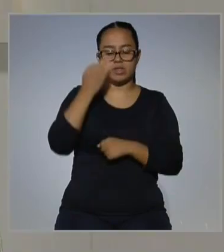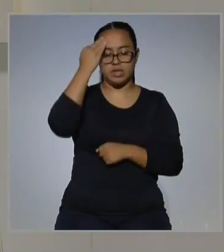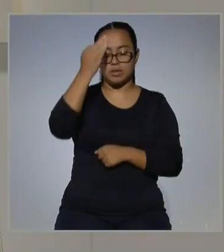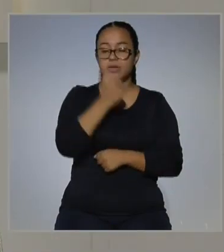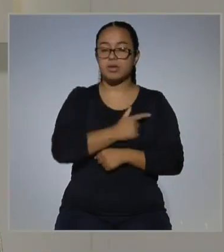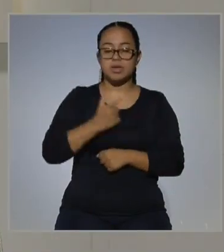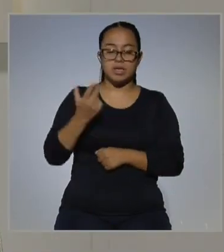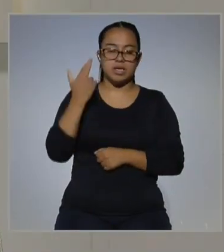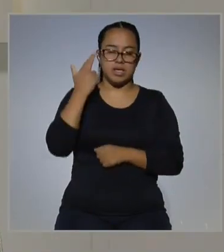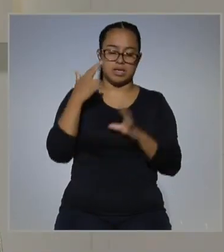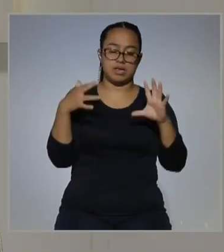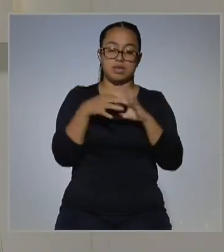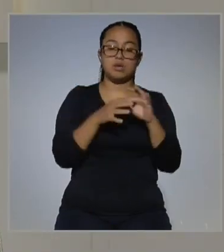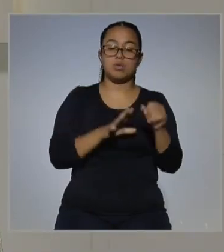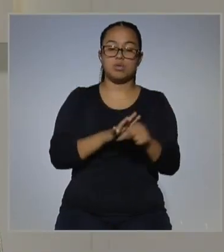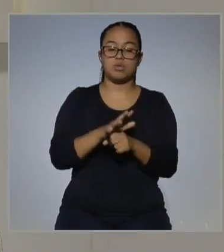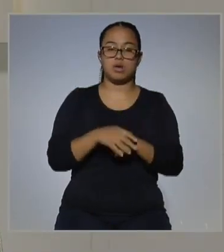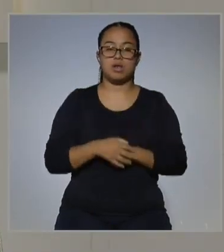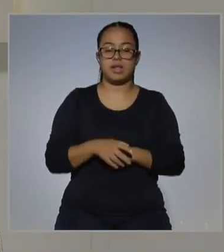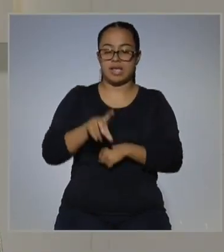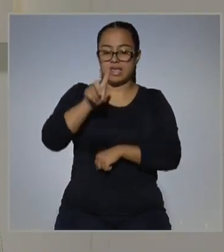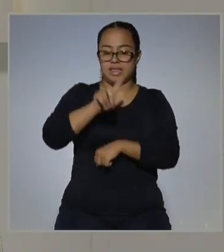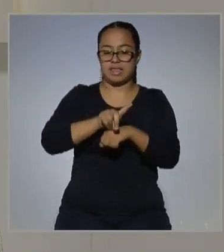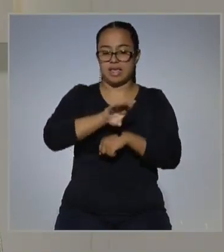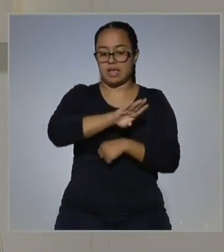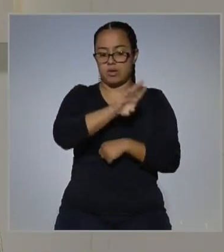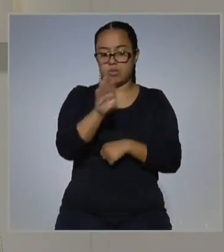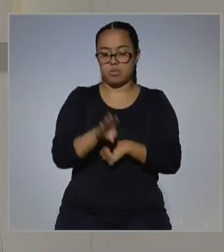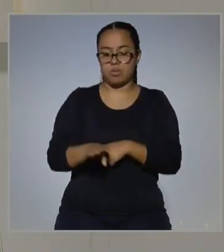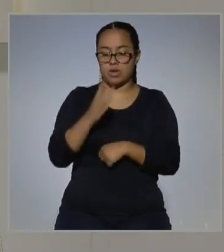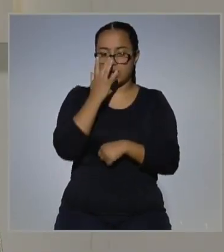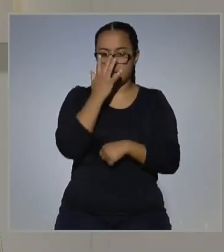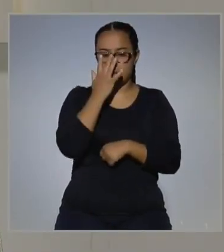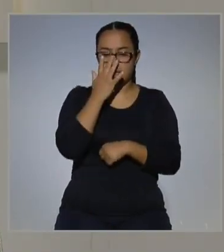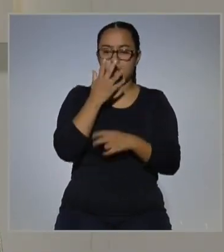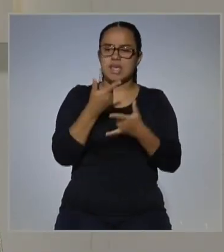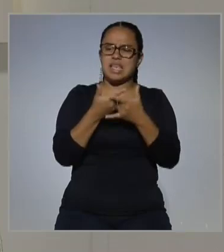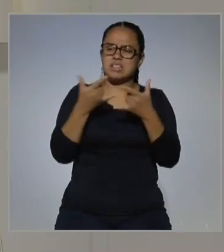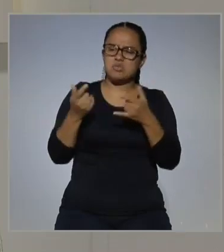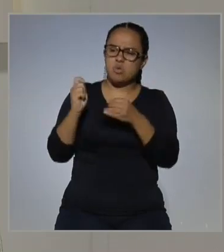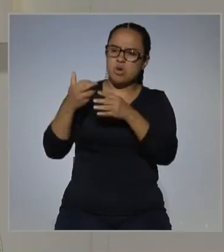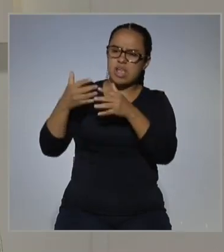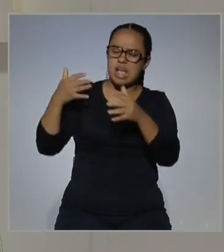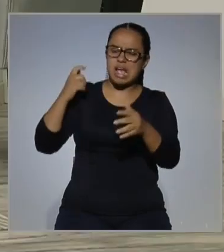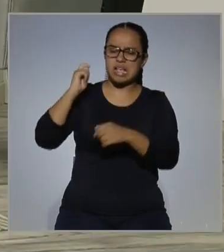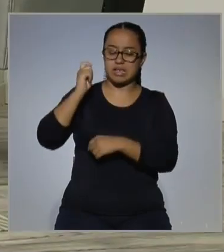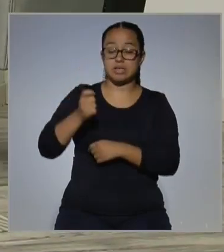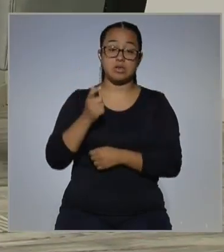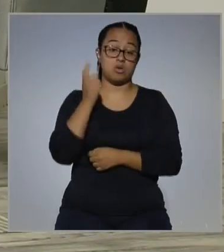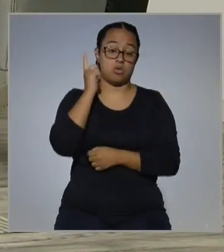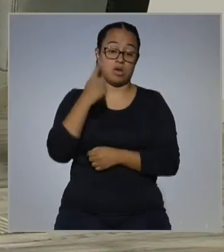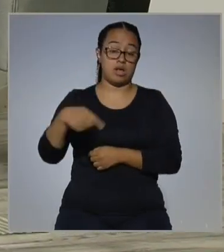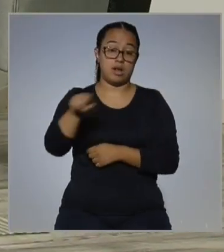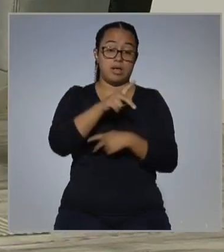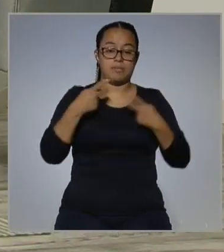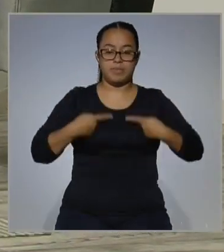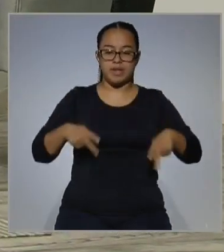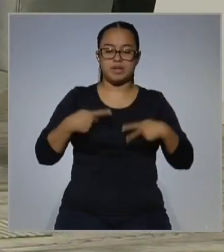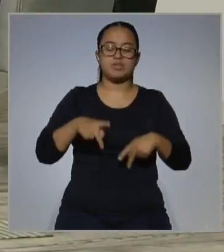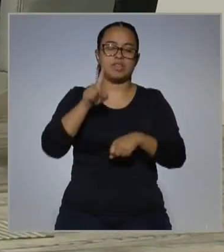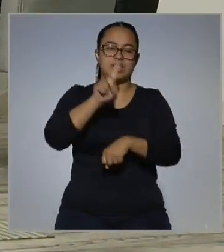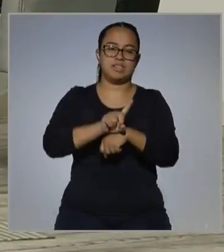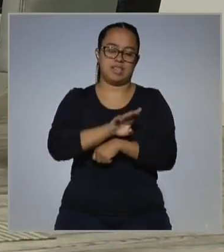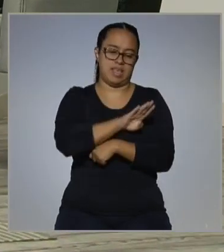época y que va acorde a la misma es Día de Muertos, destripando la historia. Les deseo a todos en el foro y en sus casas un feliz Día